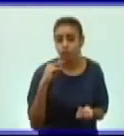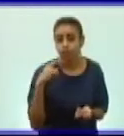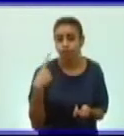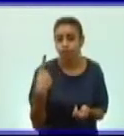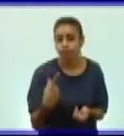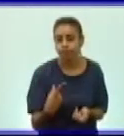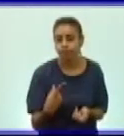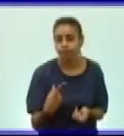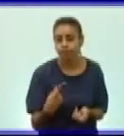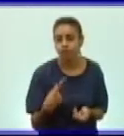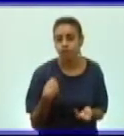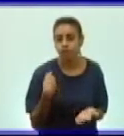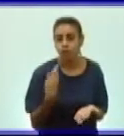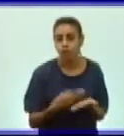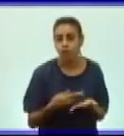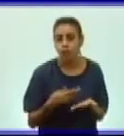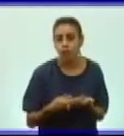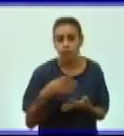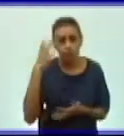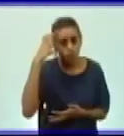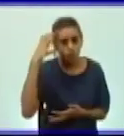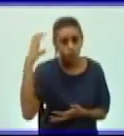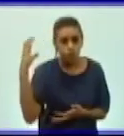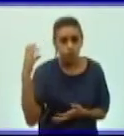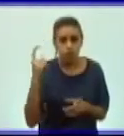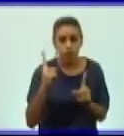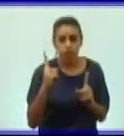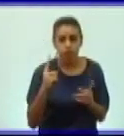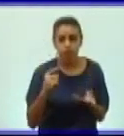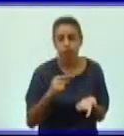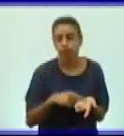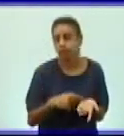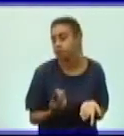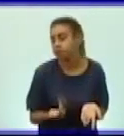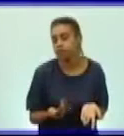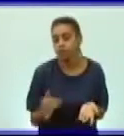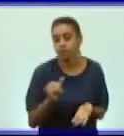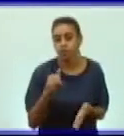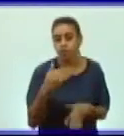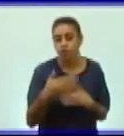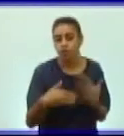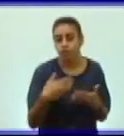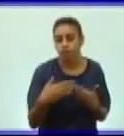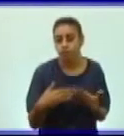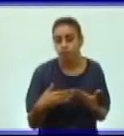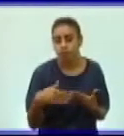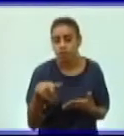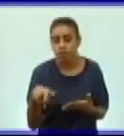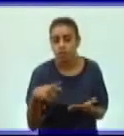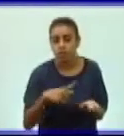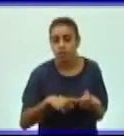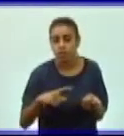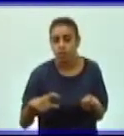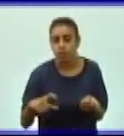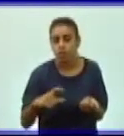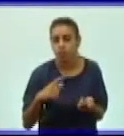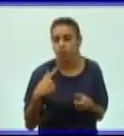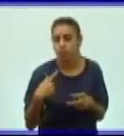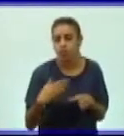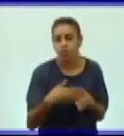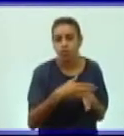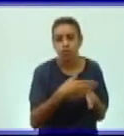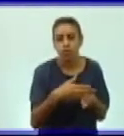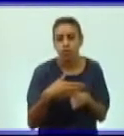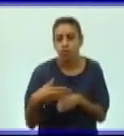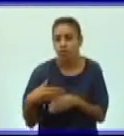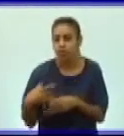el propósito de llegar a ocupar un poder político en cada uno de estos países. Y que estos partidos y que estas tendencias políticas, tanto separatistas